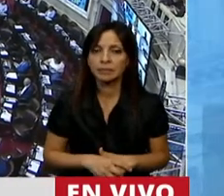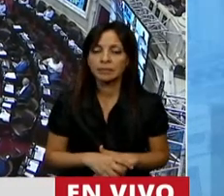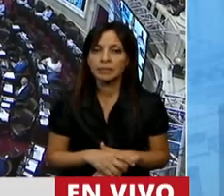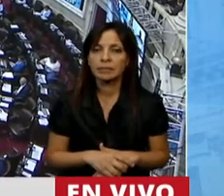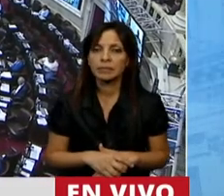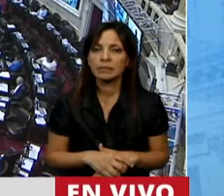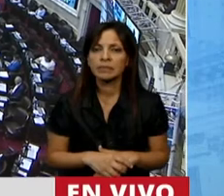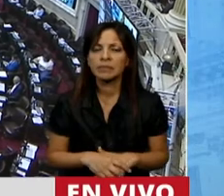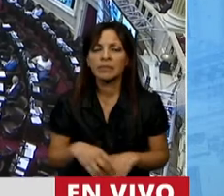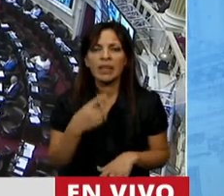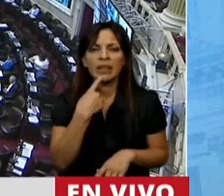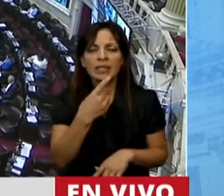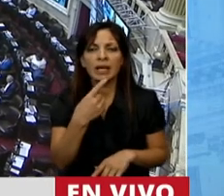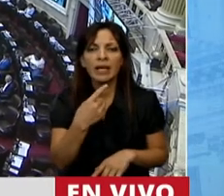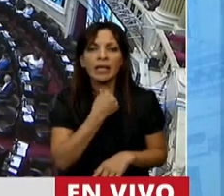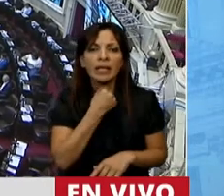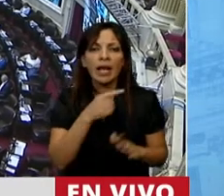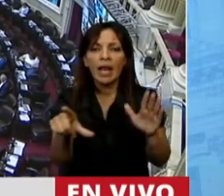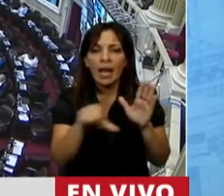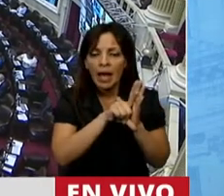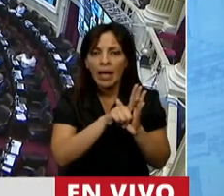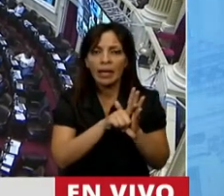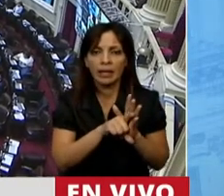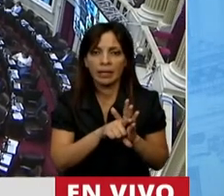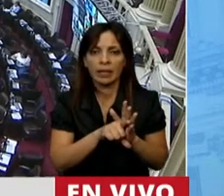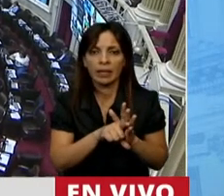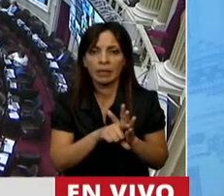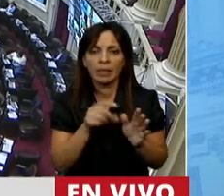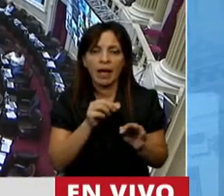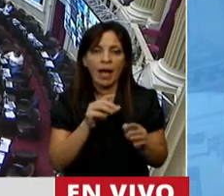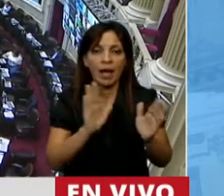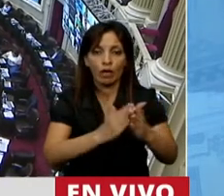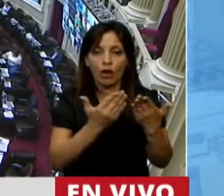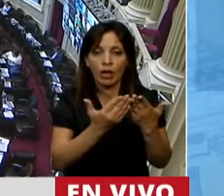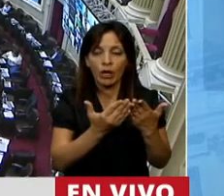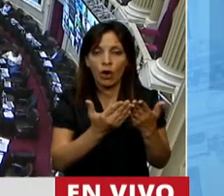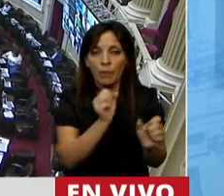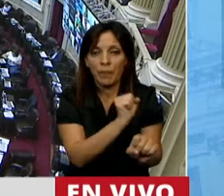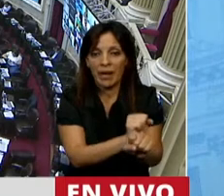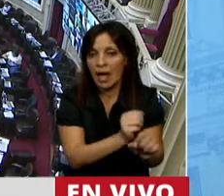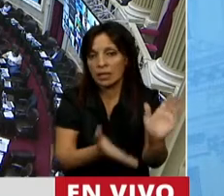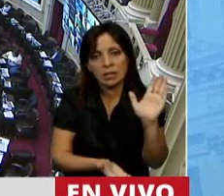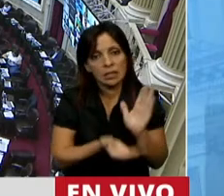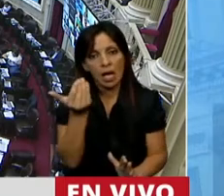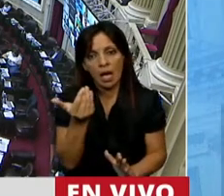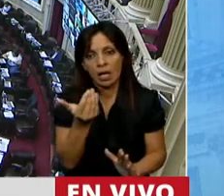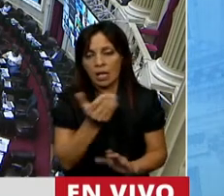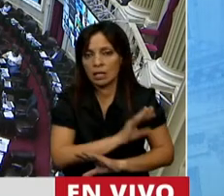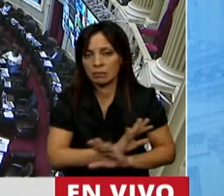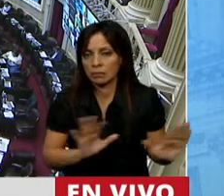que demandaba la sanción de una ley que le sacara el Código Penal de la cabeza por el único